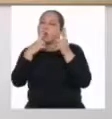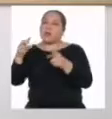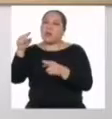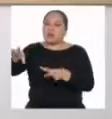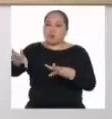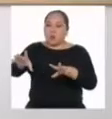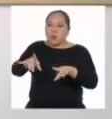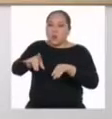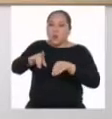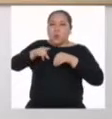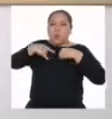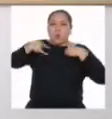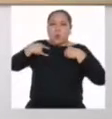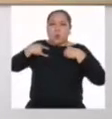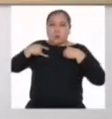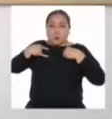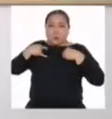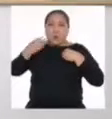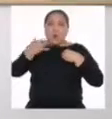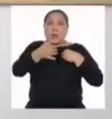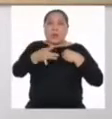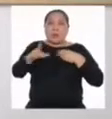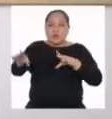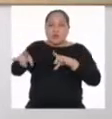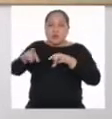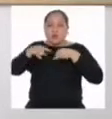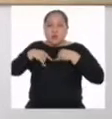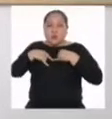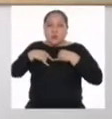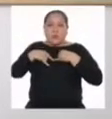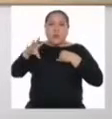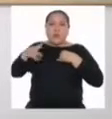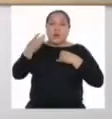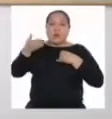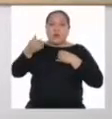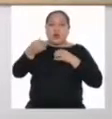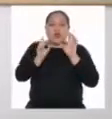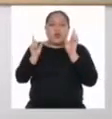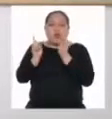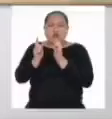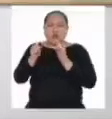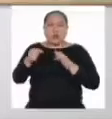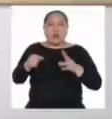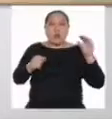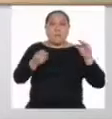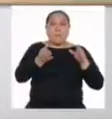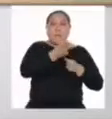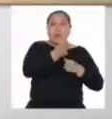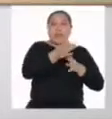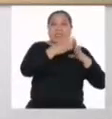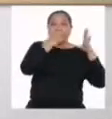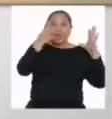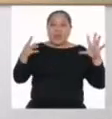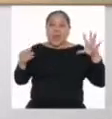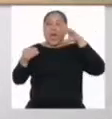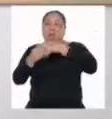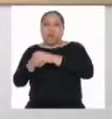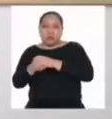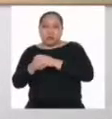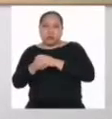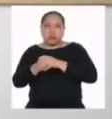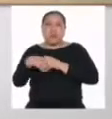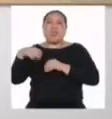es absorbido por peces pequeños, luego por peces grandes, y estos son consumidos por las